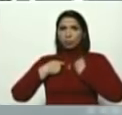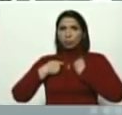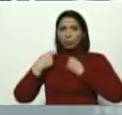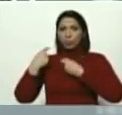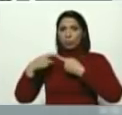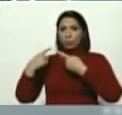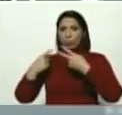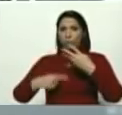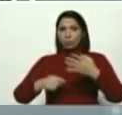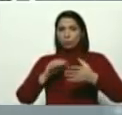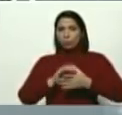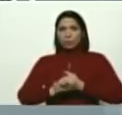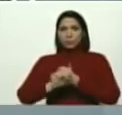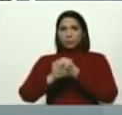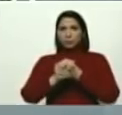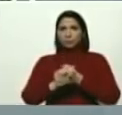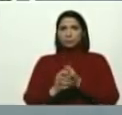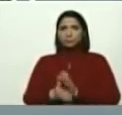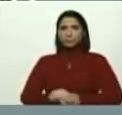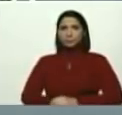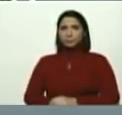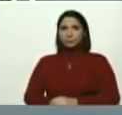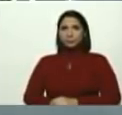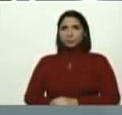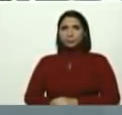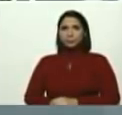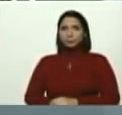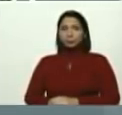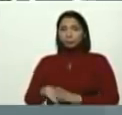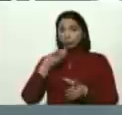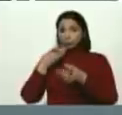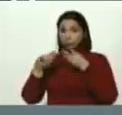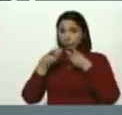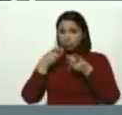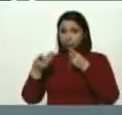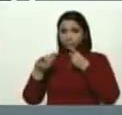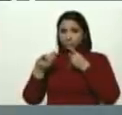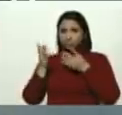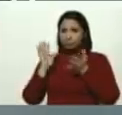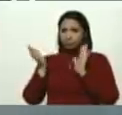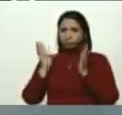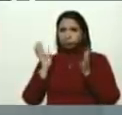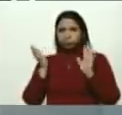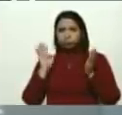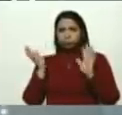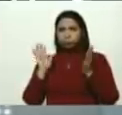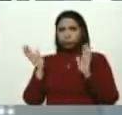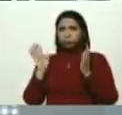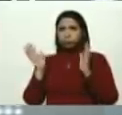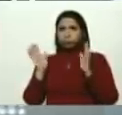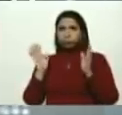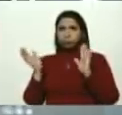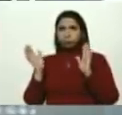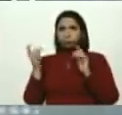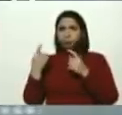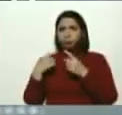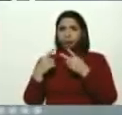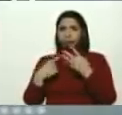otros compañeros. En ese diálogo conversamos a varias